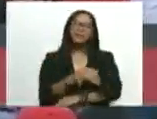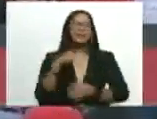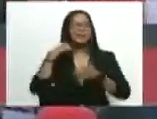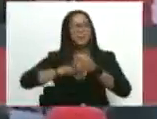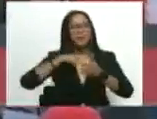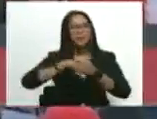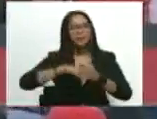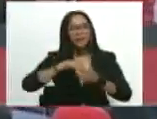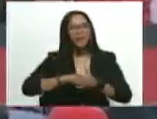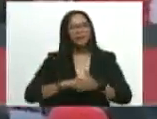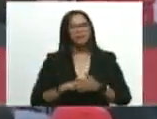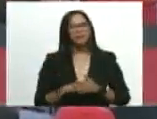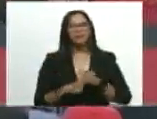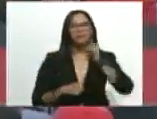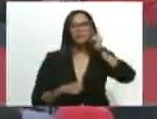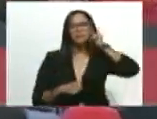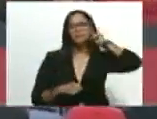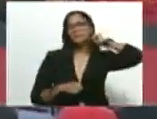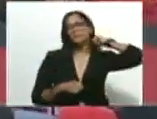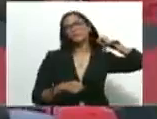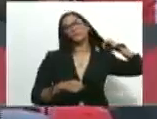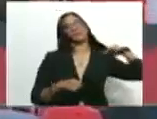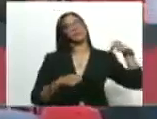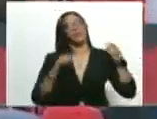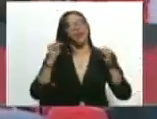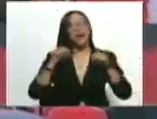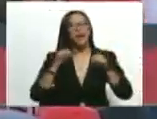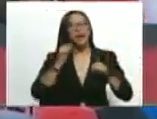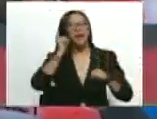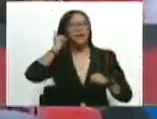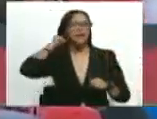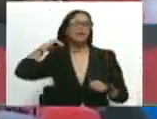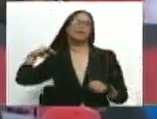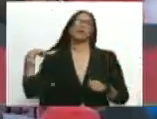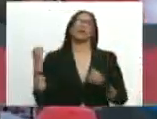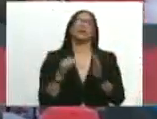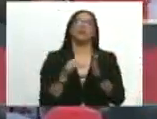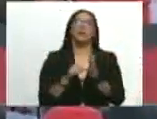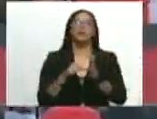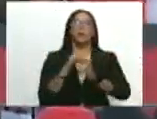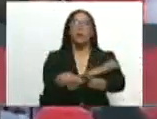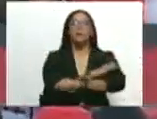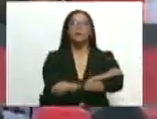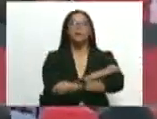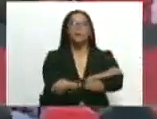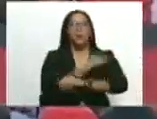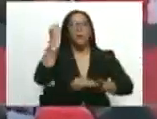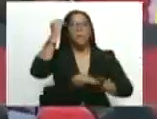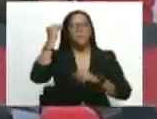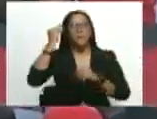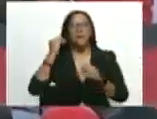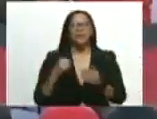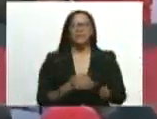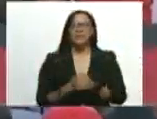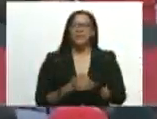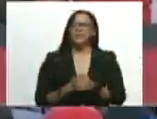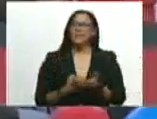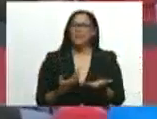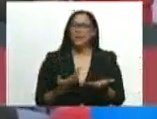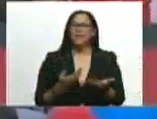batalla ahí donde la oposición cree que va a rendir al pueblo hemos visto esos rostros hoy